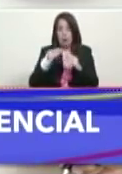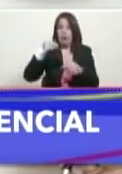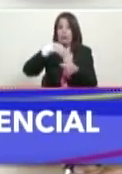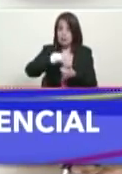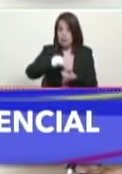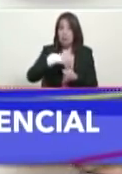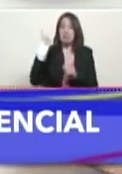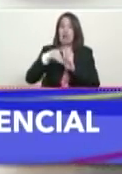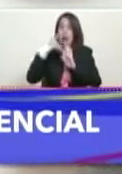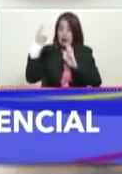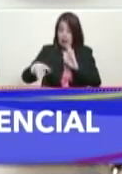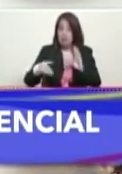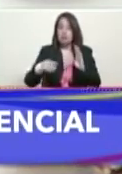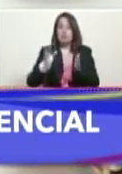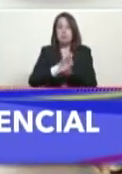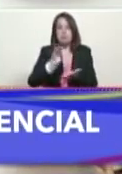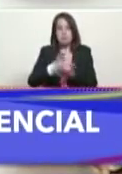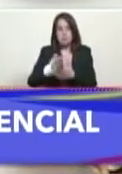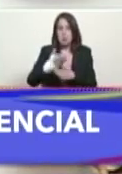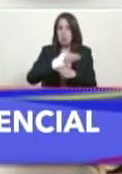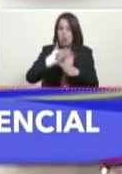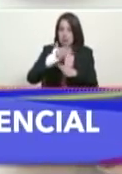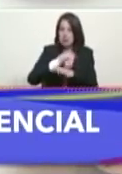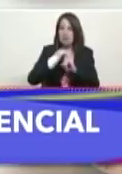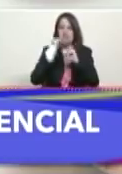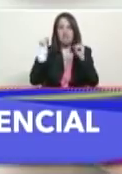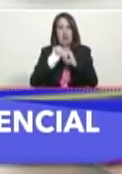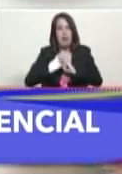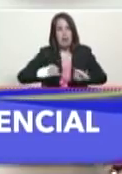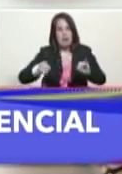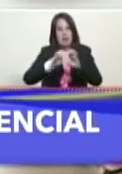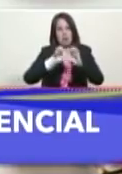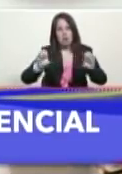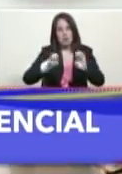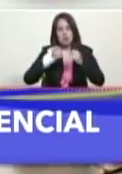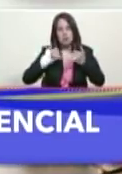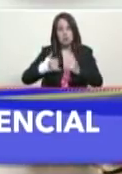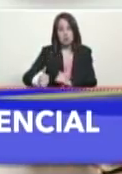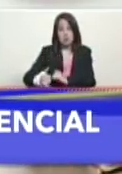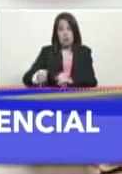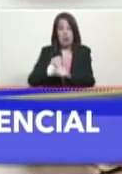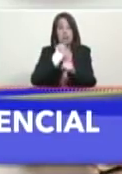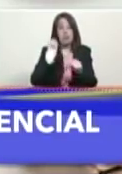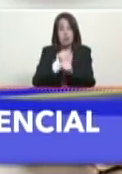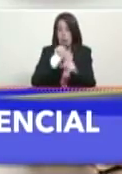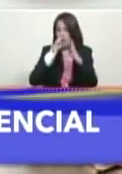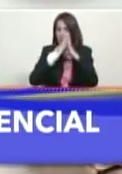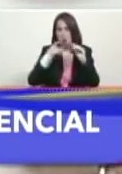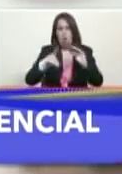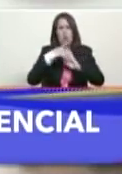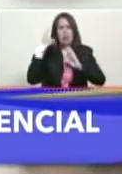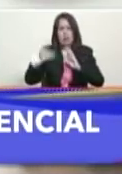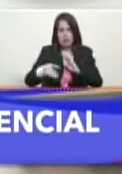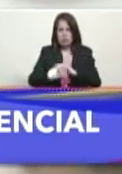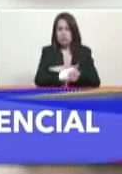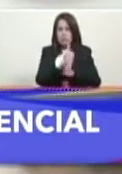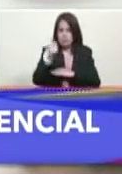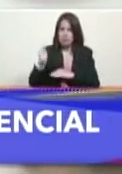la tranquilidad, a la felicidad, al compartir, a la educación de sus hijos, al trabajo, a todo tienen derecho, compatriotas.